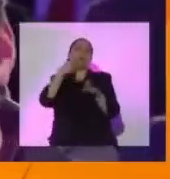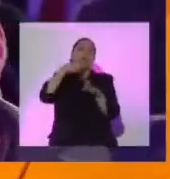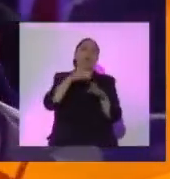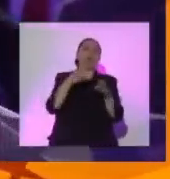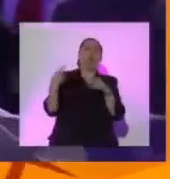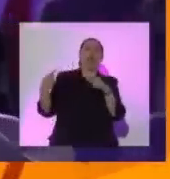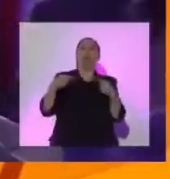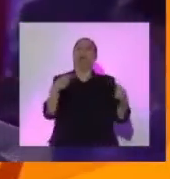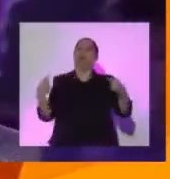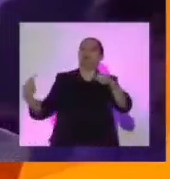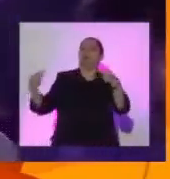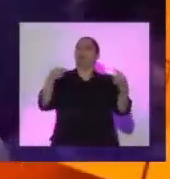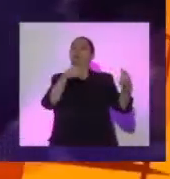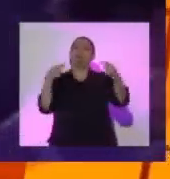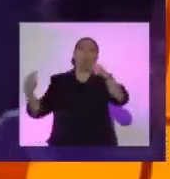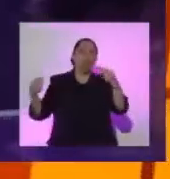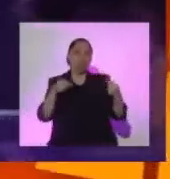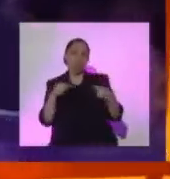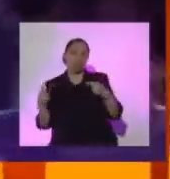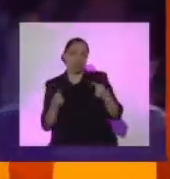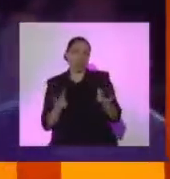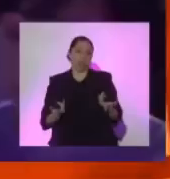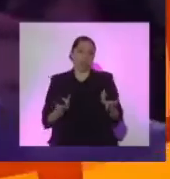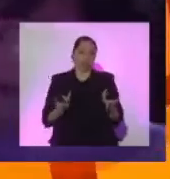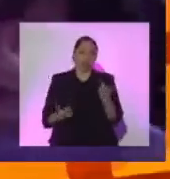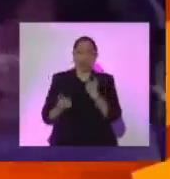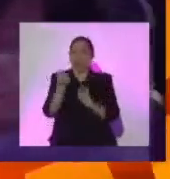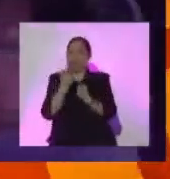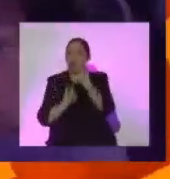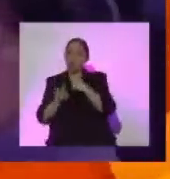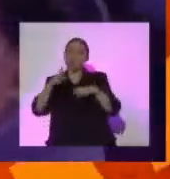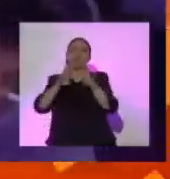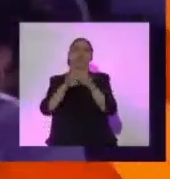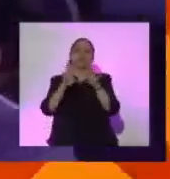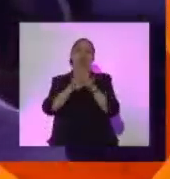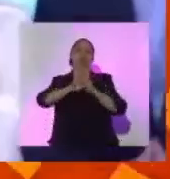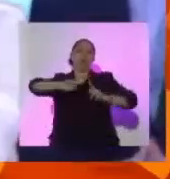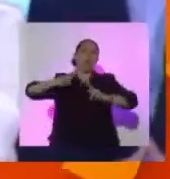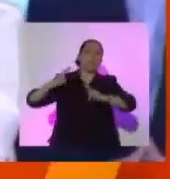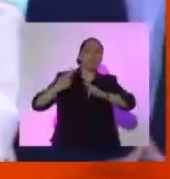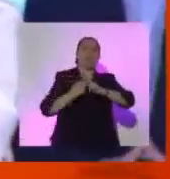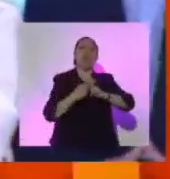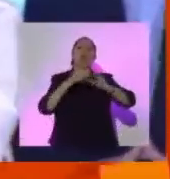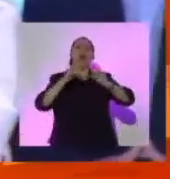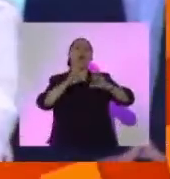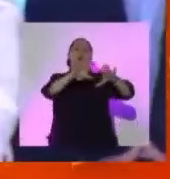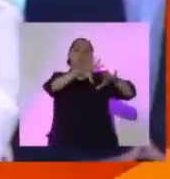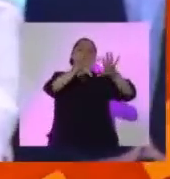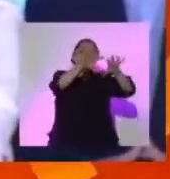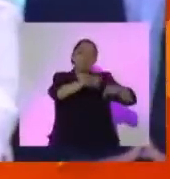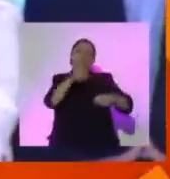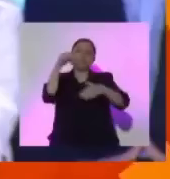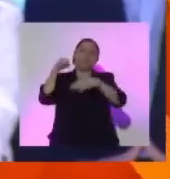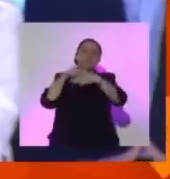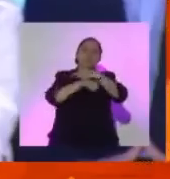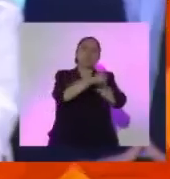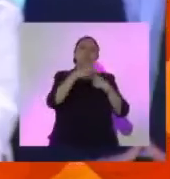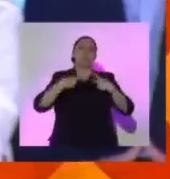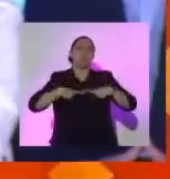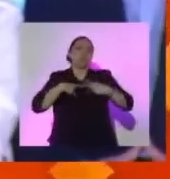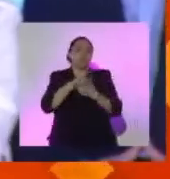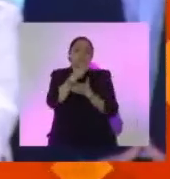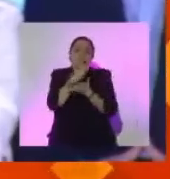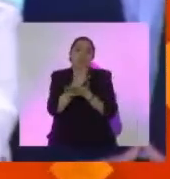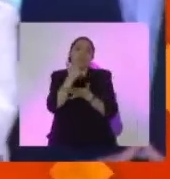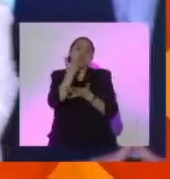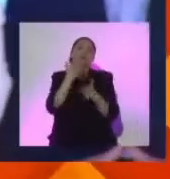Oaxaca y ahora parece que está muy contento parece que está muy contento con esta nueva este Unión Unión de